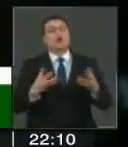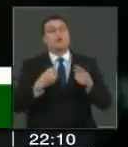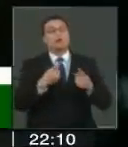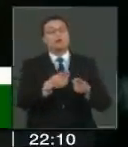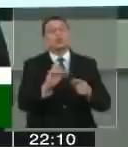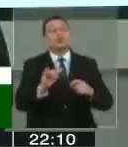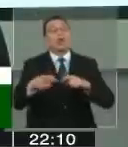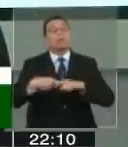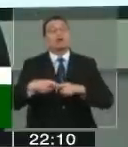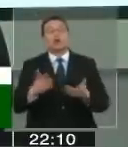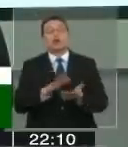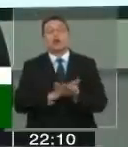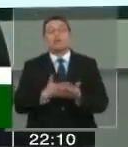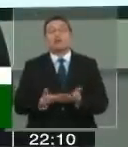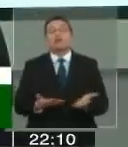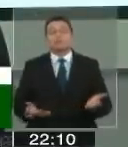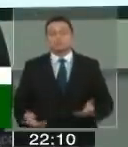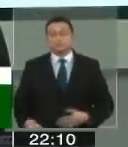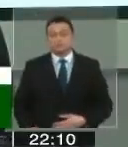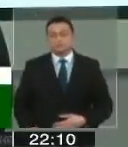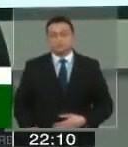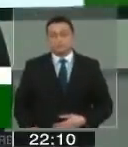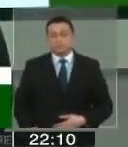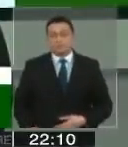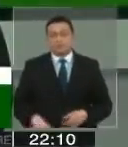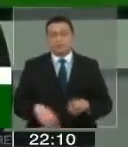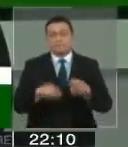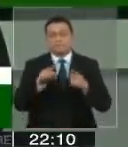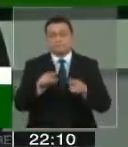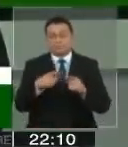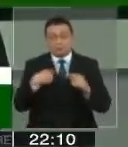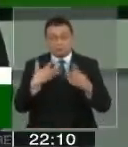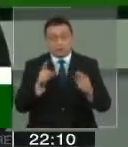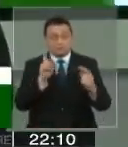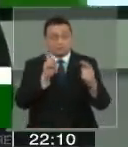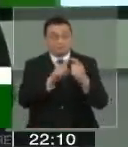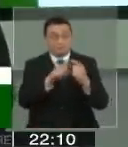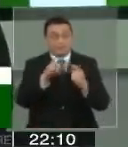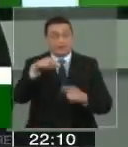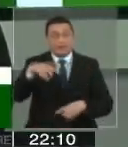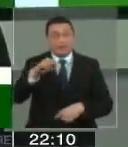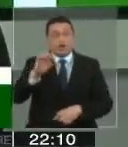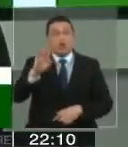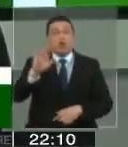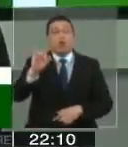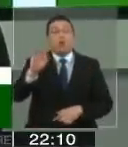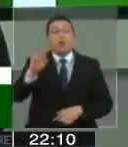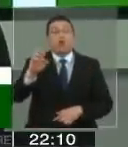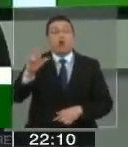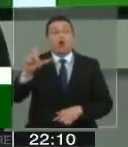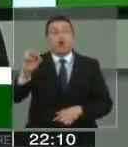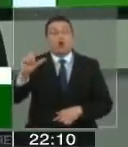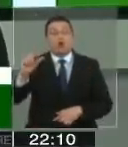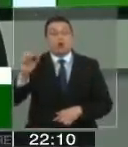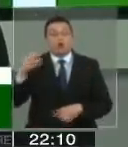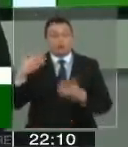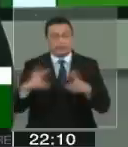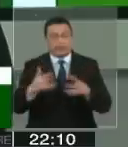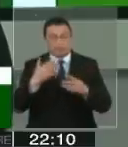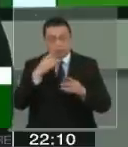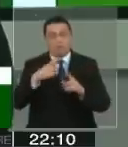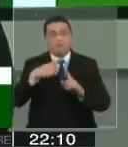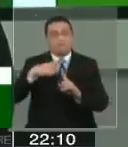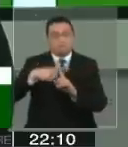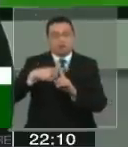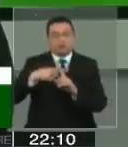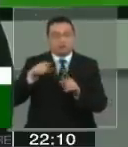mujer? Bueno, una vez que nos contactamos con el neurólogo, nos dice, mira, ¿sabe que dio